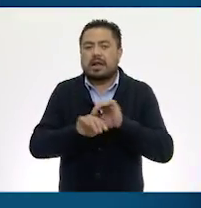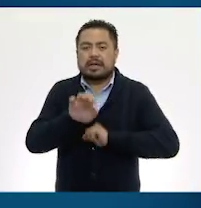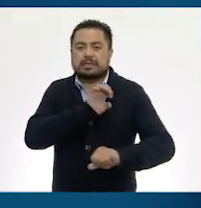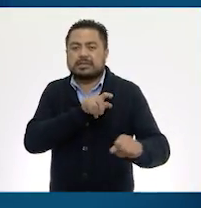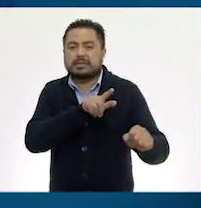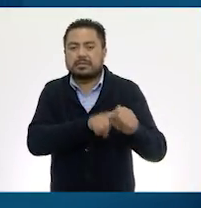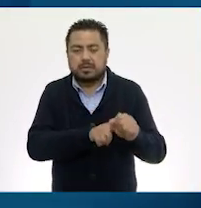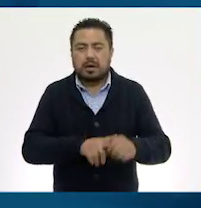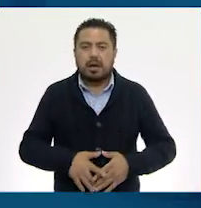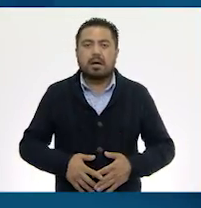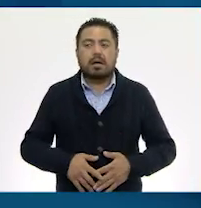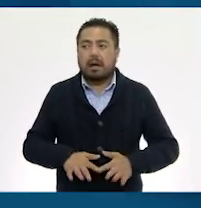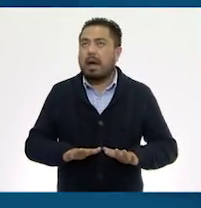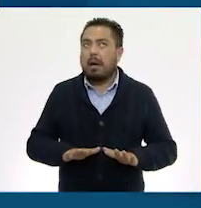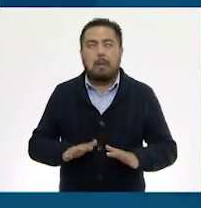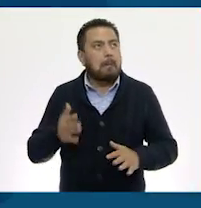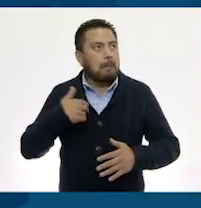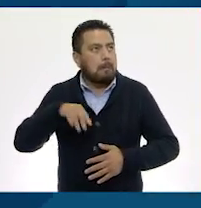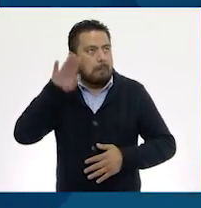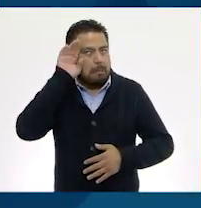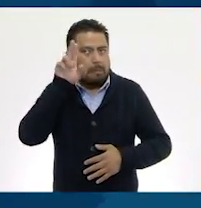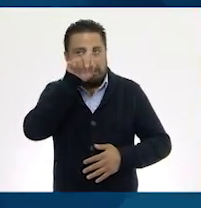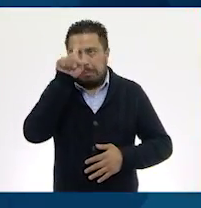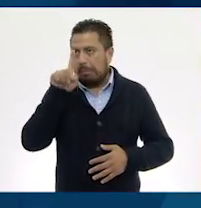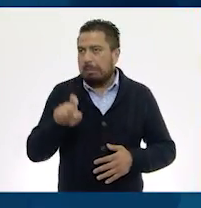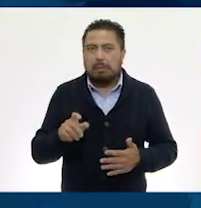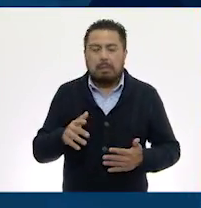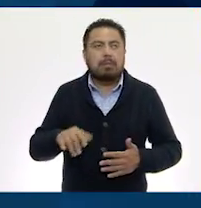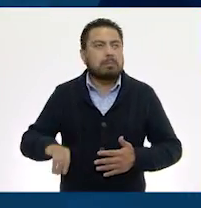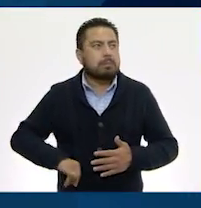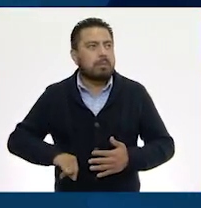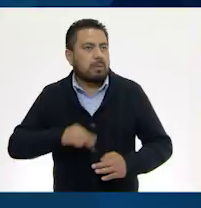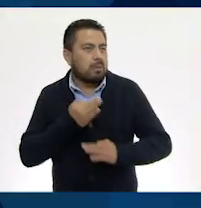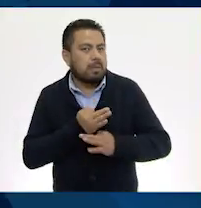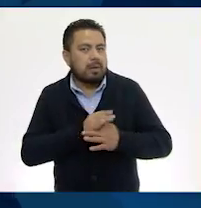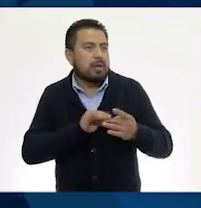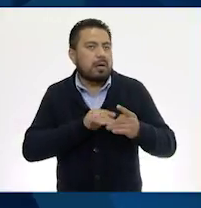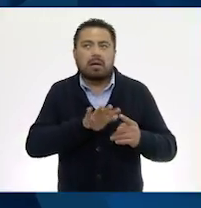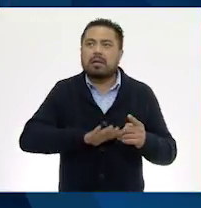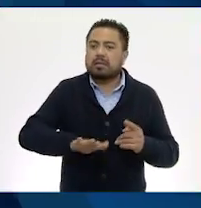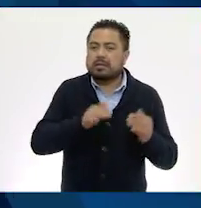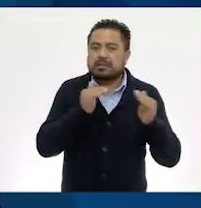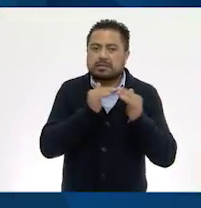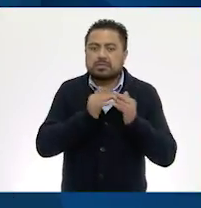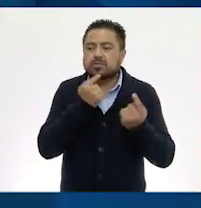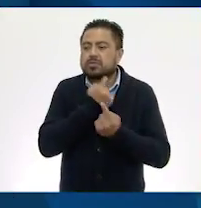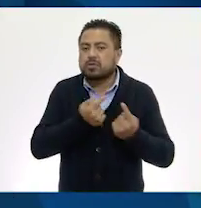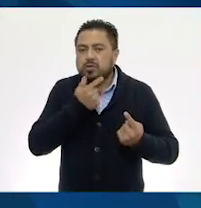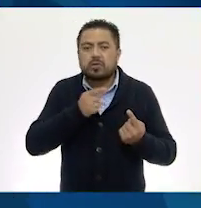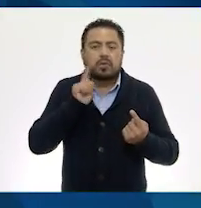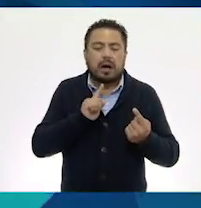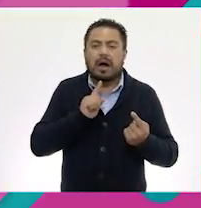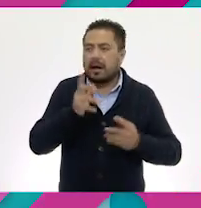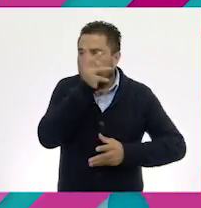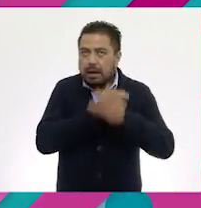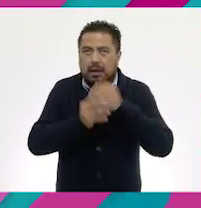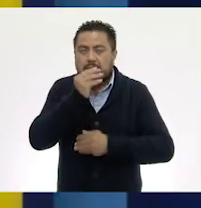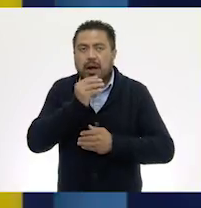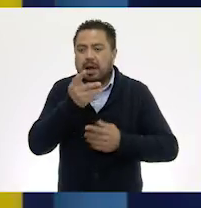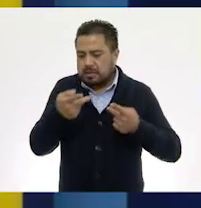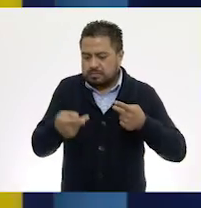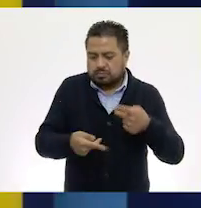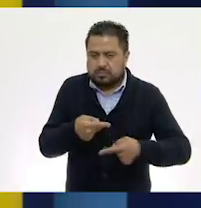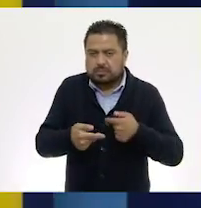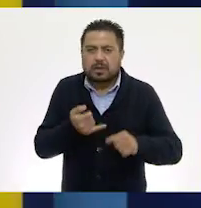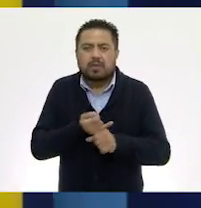especializado. Oh, yo no lo había pensado. Me parece interesante que en casa las niñas y los niños aprendan a hacerse estas preguntas